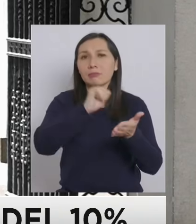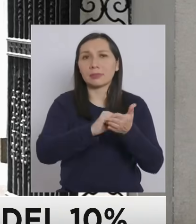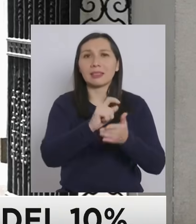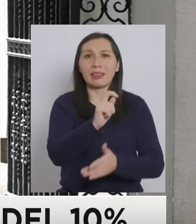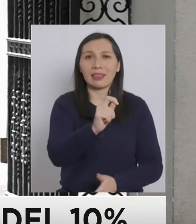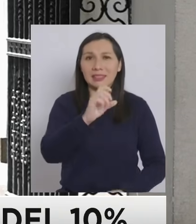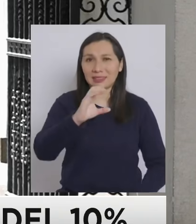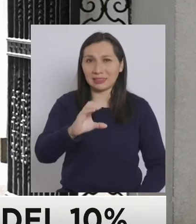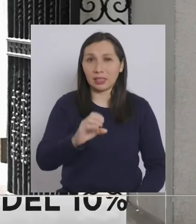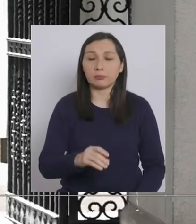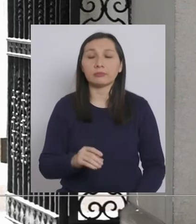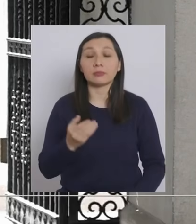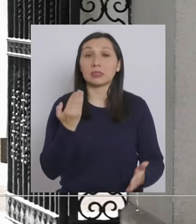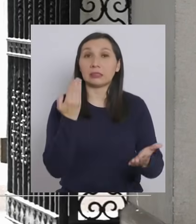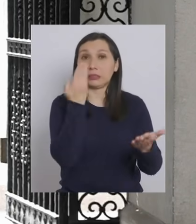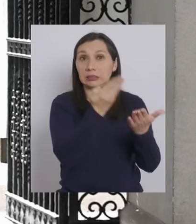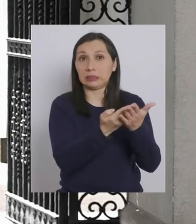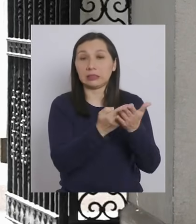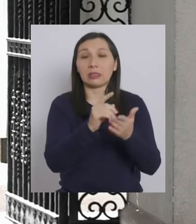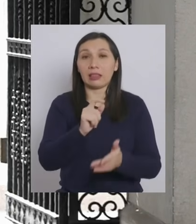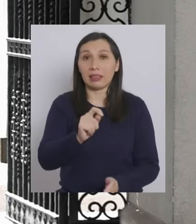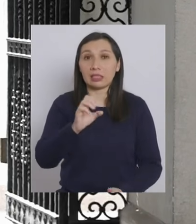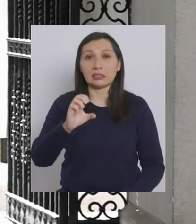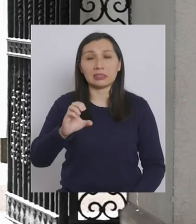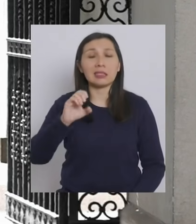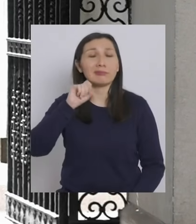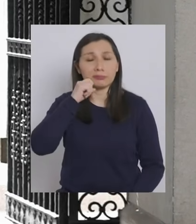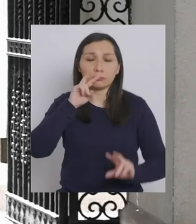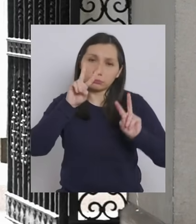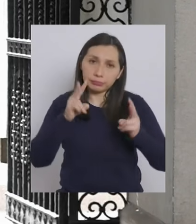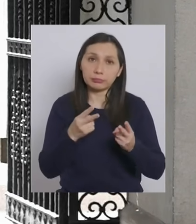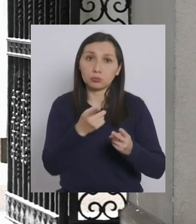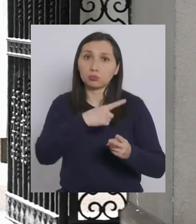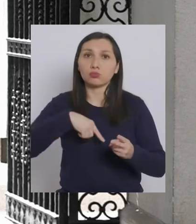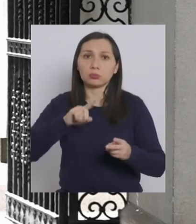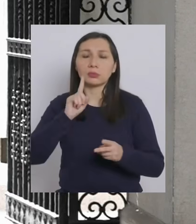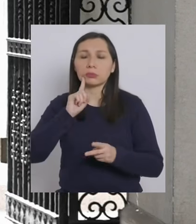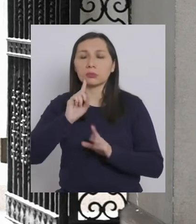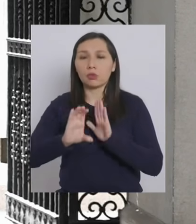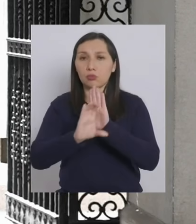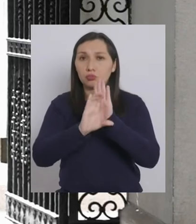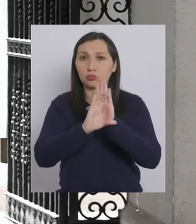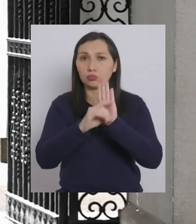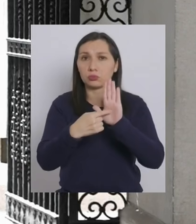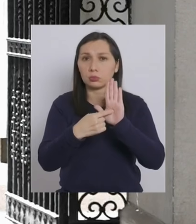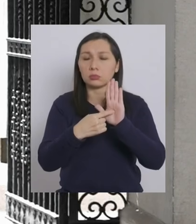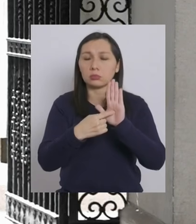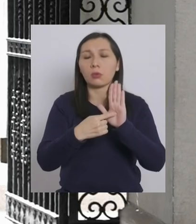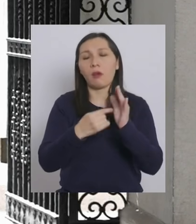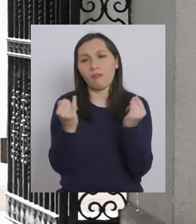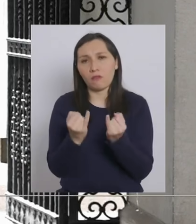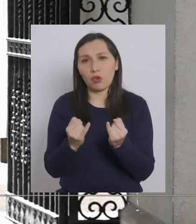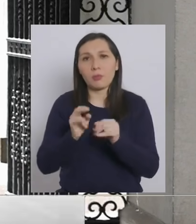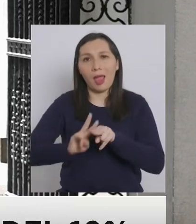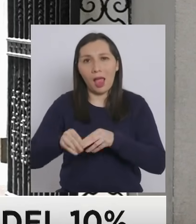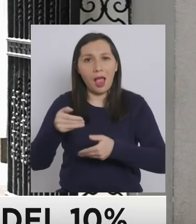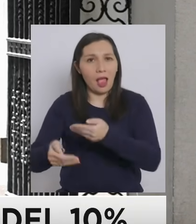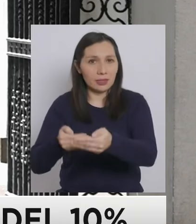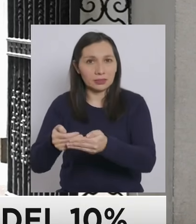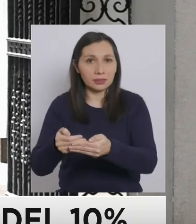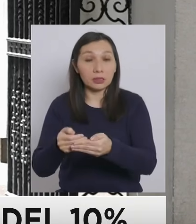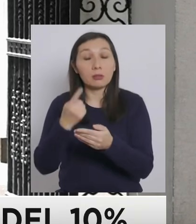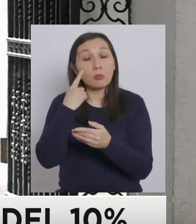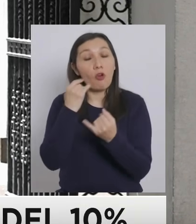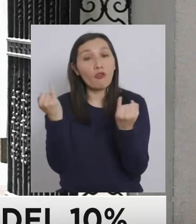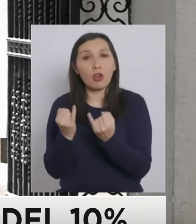El requerimiento tiene una razón de ser. Nosotros tenemos una constitución, hay una forma de hacer las cosas y